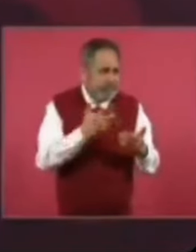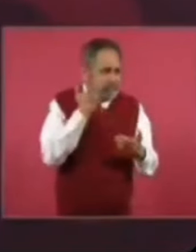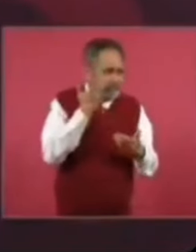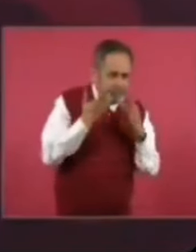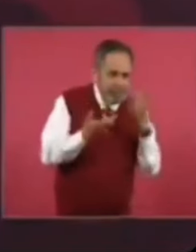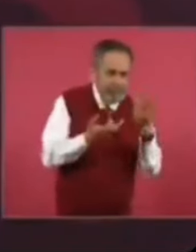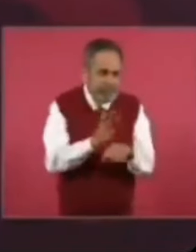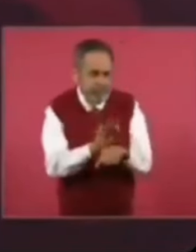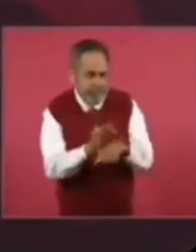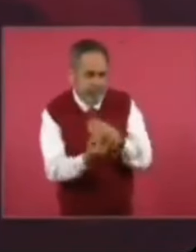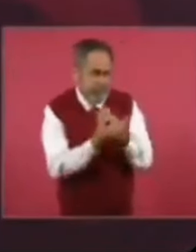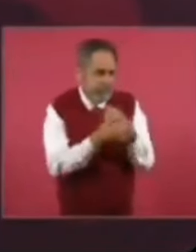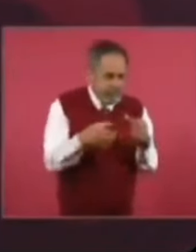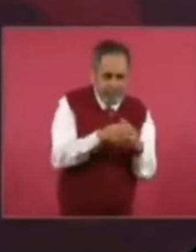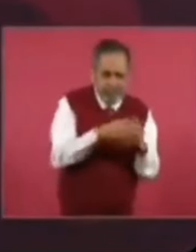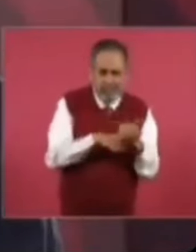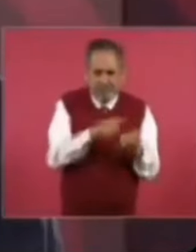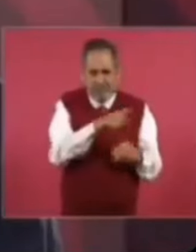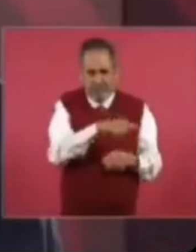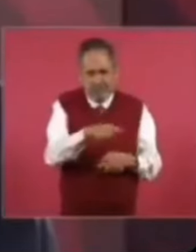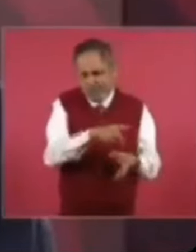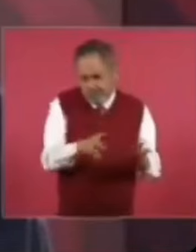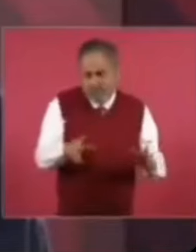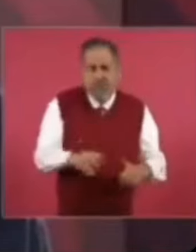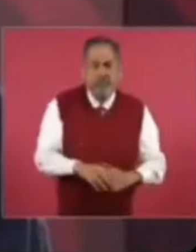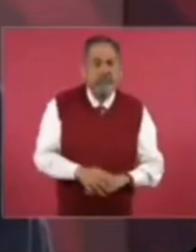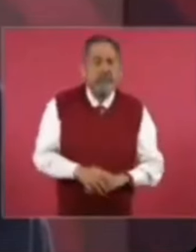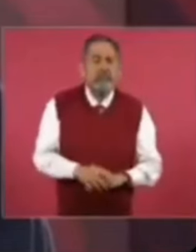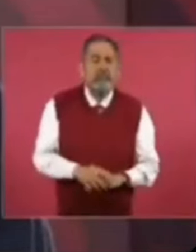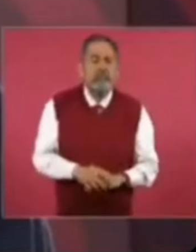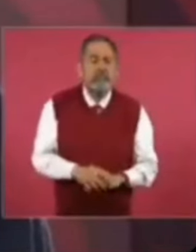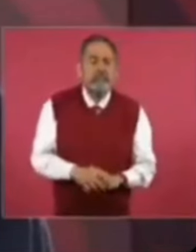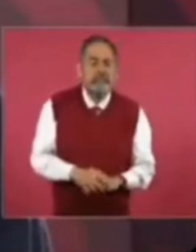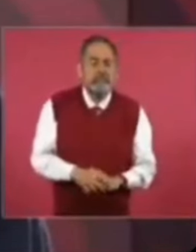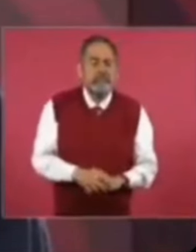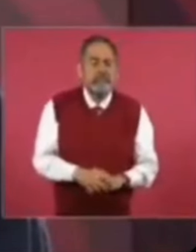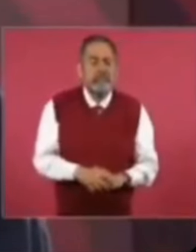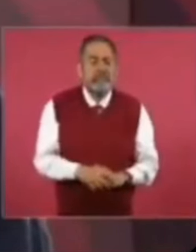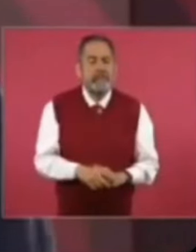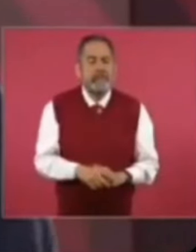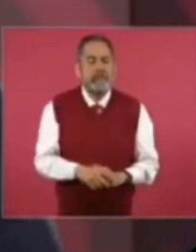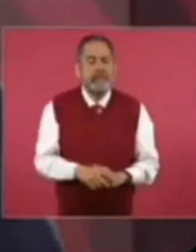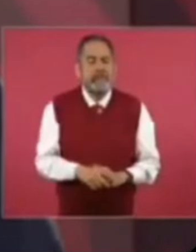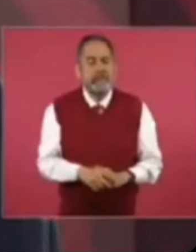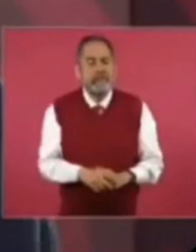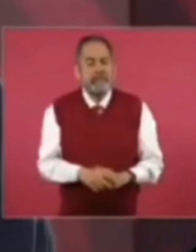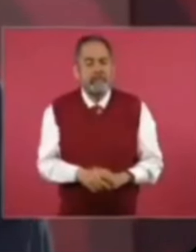senadora. Y también vamos a ir a la carta